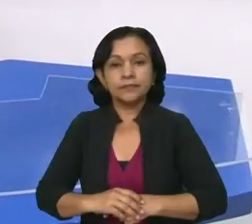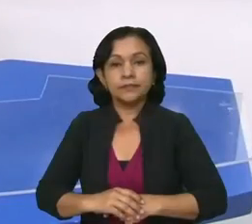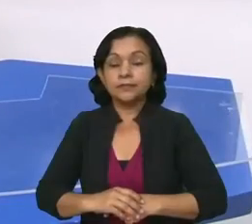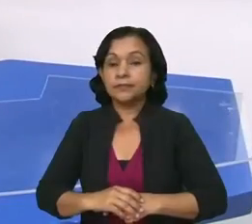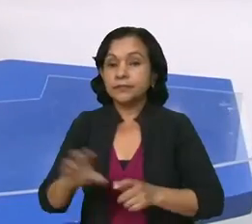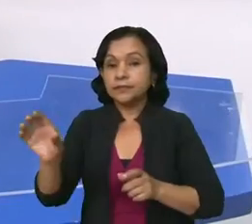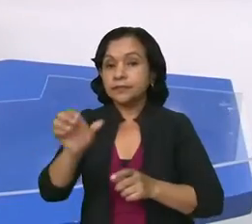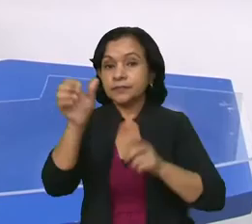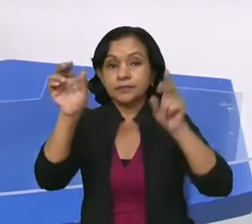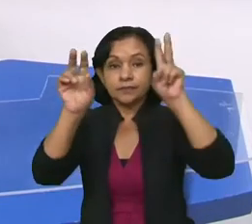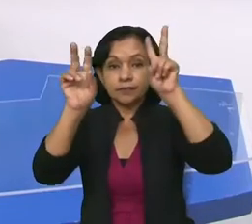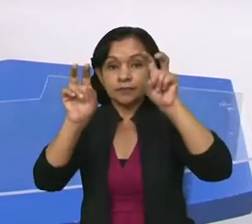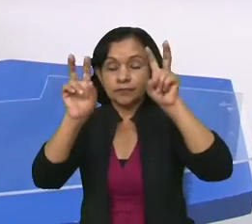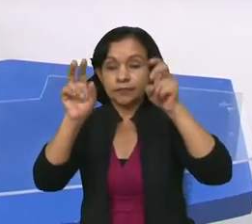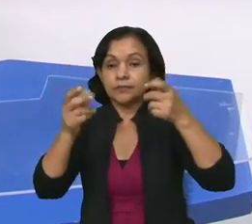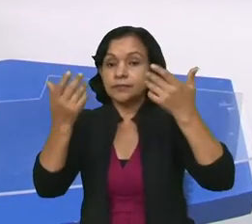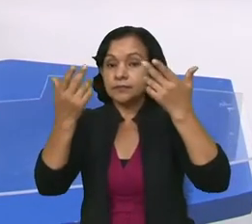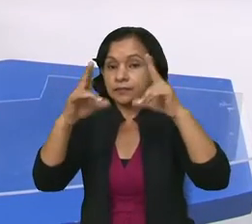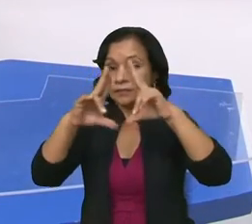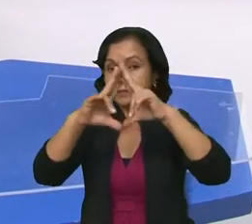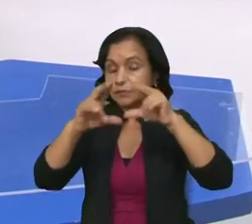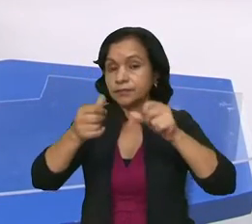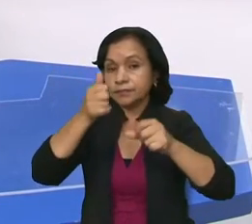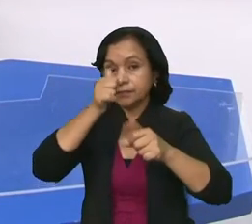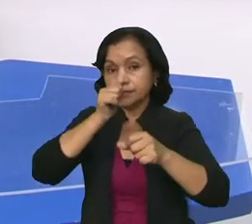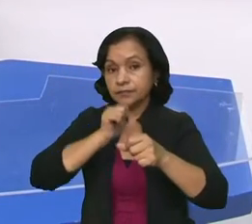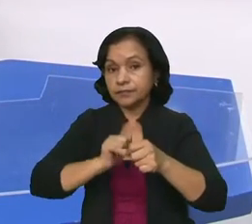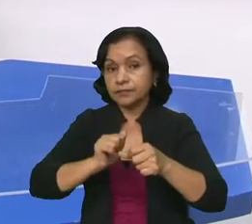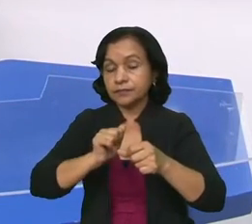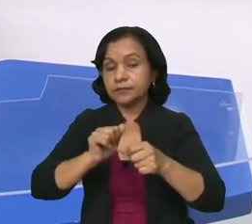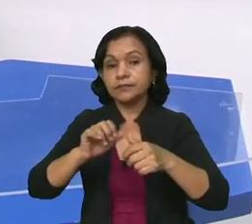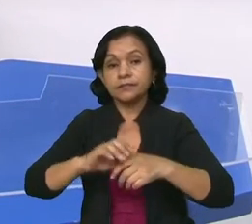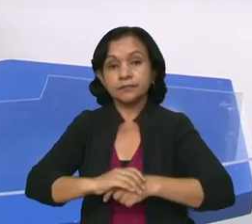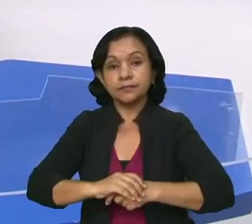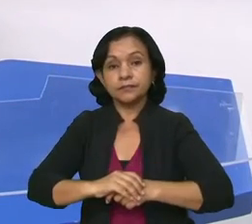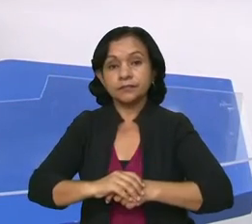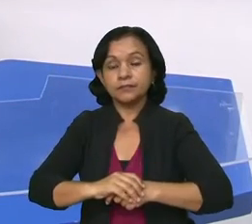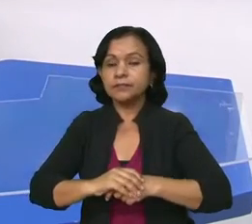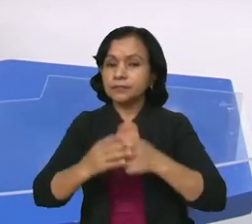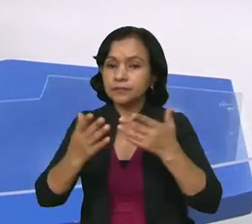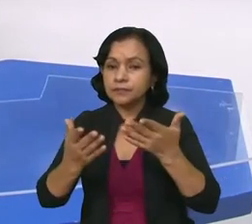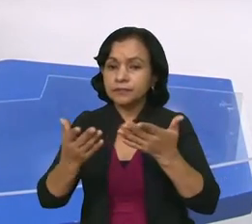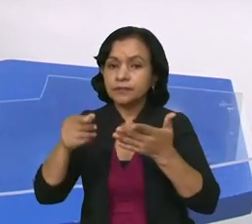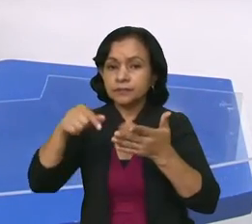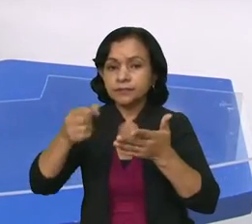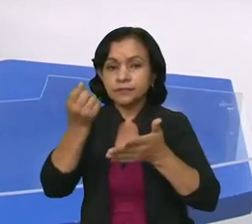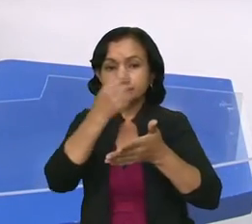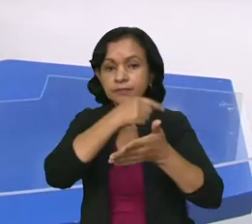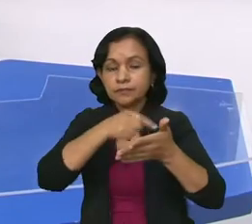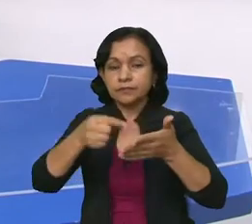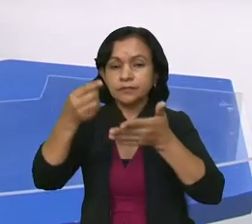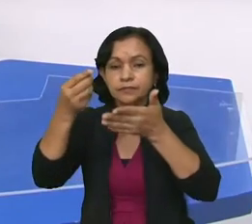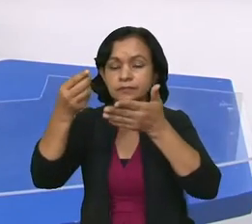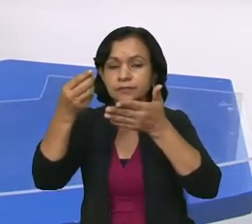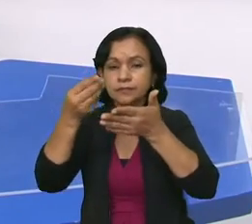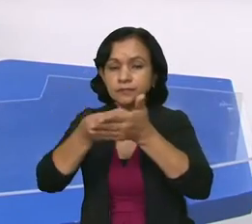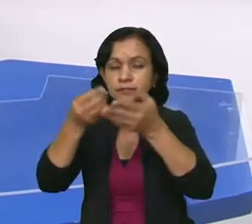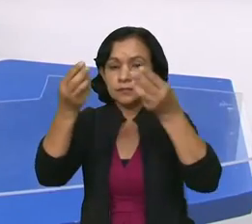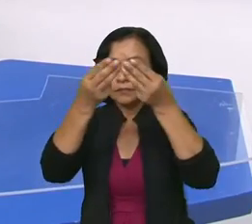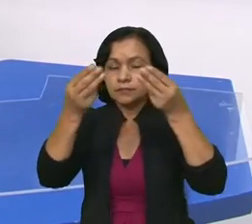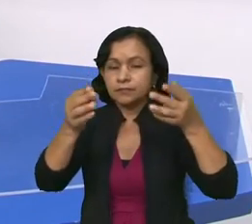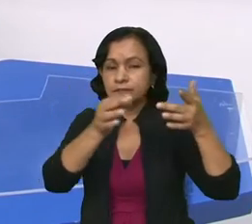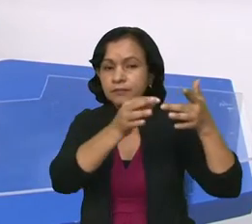En otros temas, la empresa nicaragüense de acueductos y alcantarillados sanitarios adquirió esta semana equipos especiales que